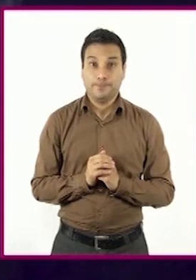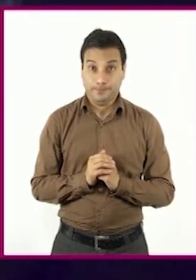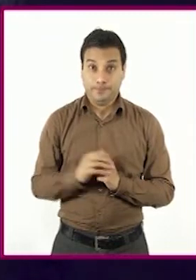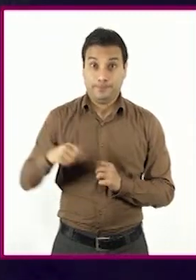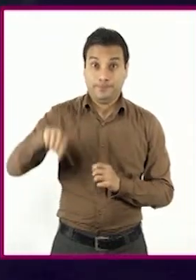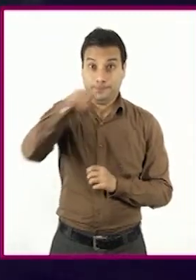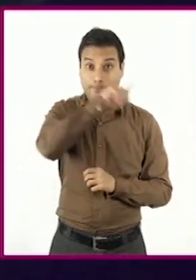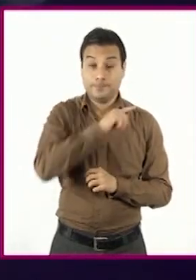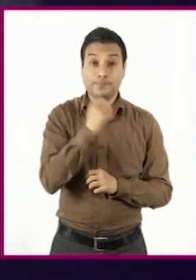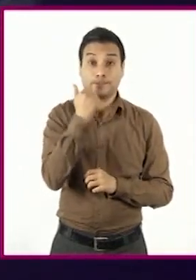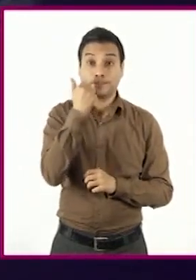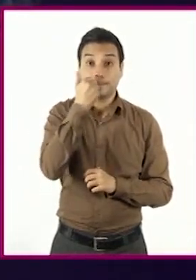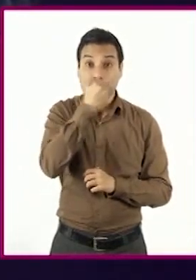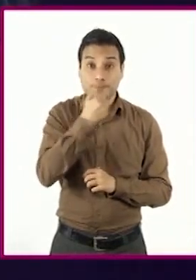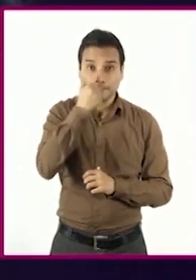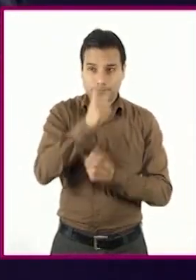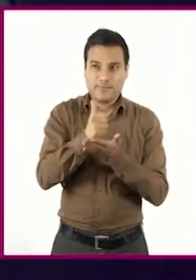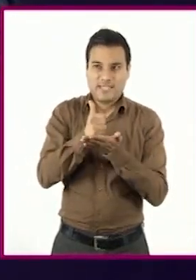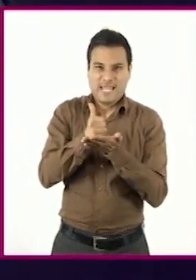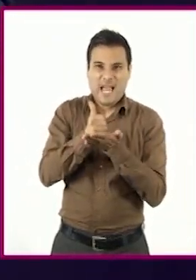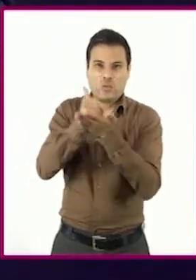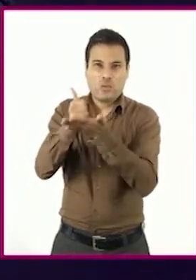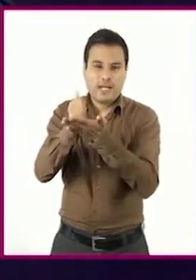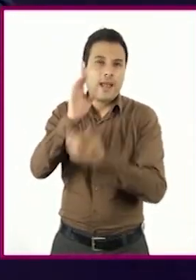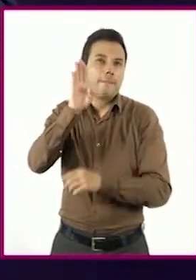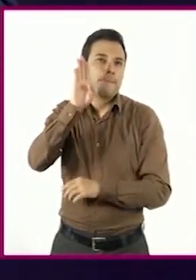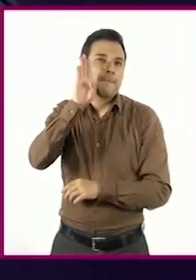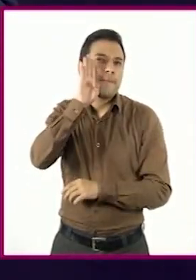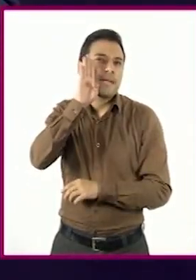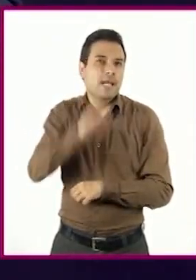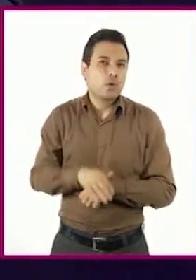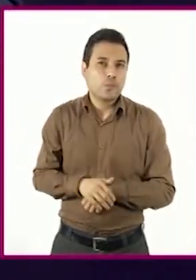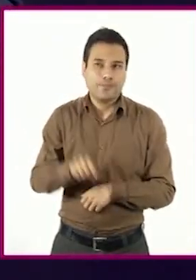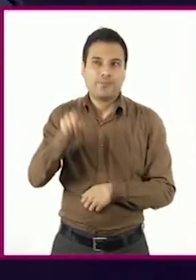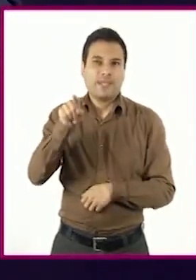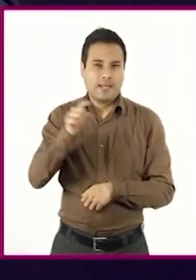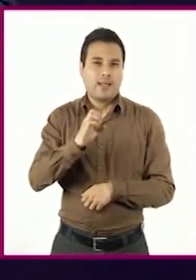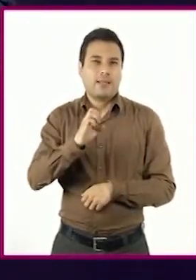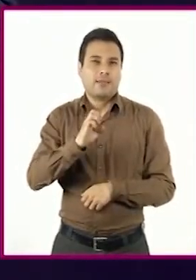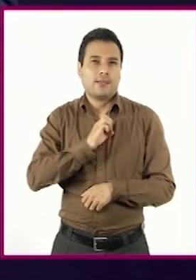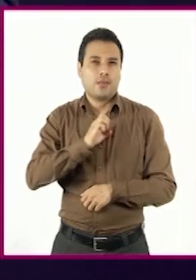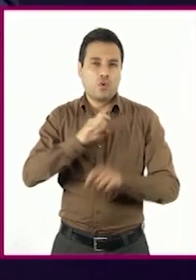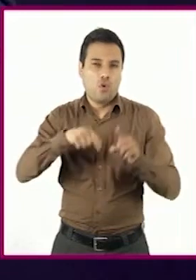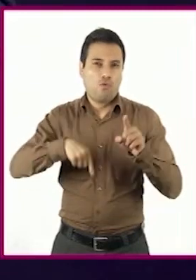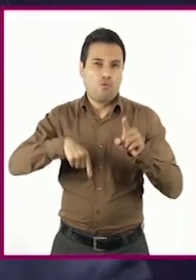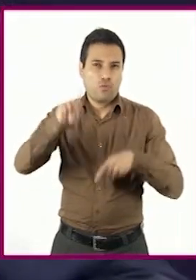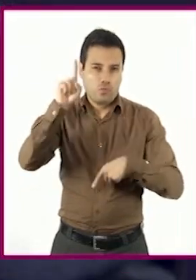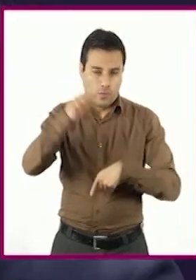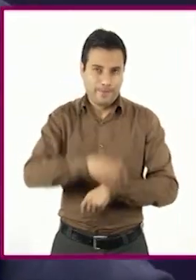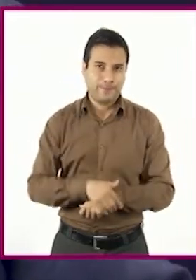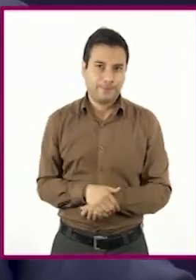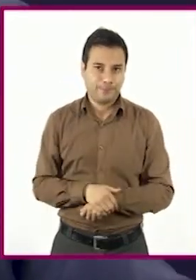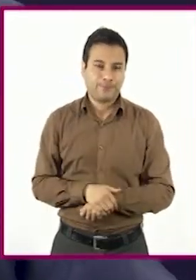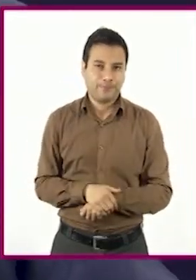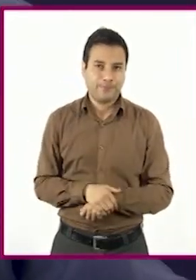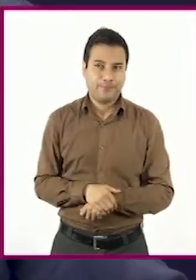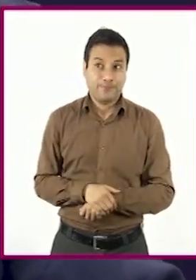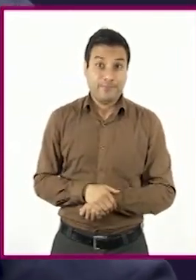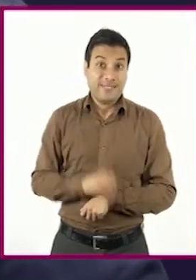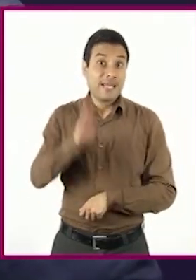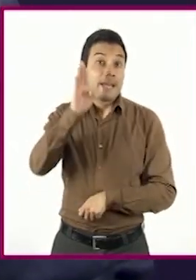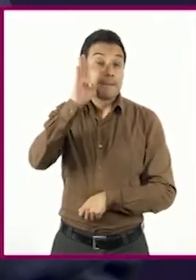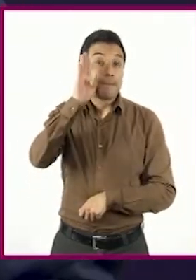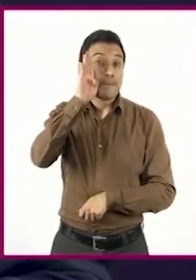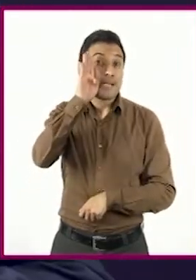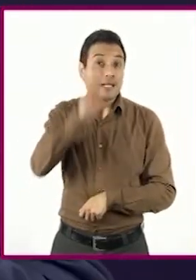alumnos, ayudemos a Bernardo. Él es entrenador de fútbol y tiene que tomar una decisión. Bernardo acaba